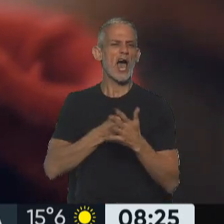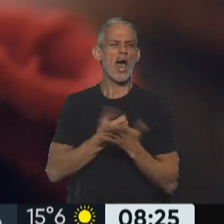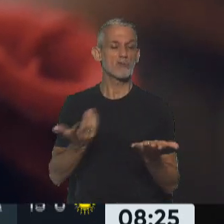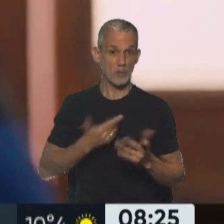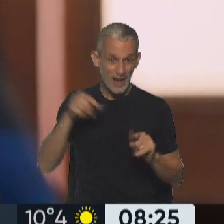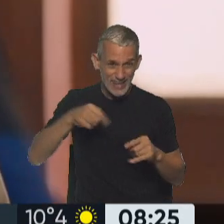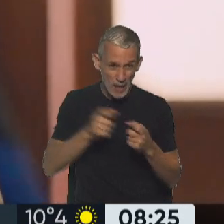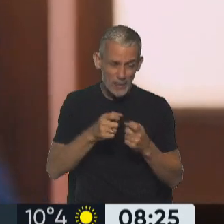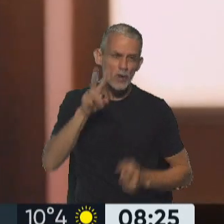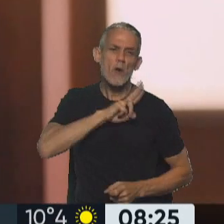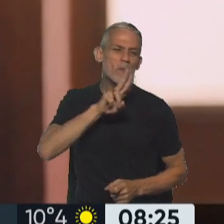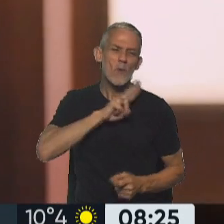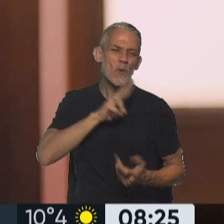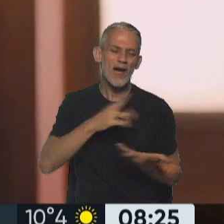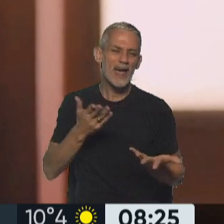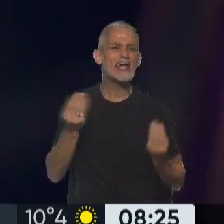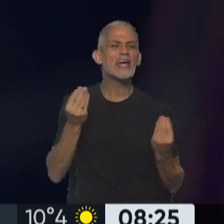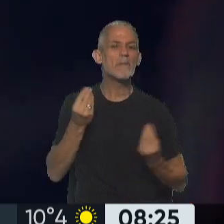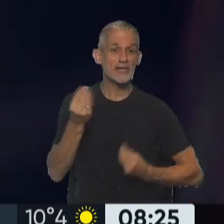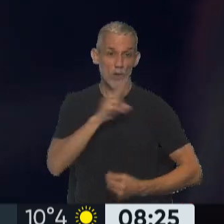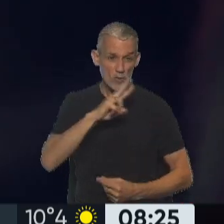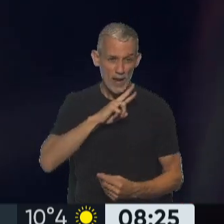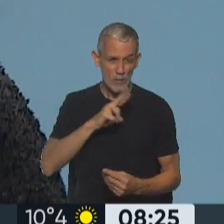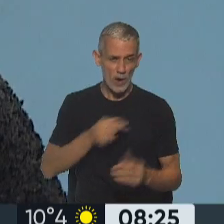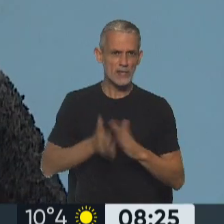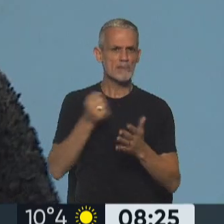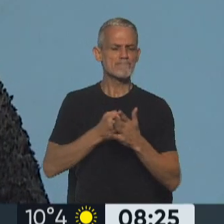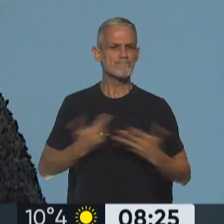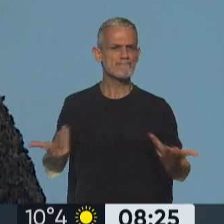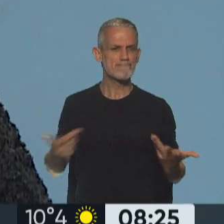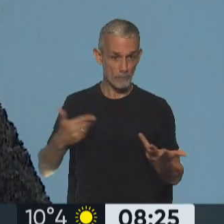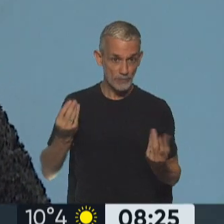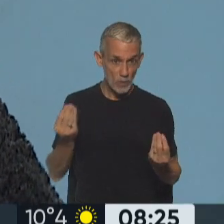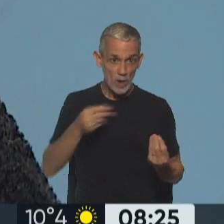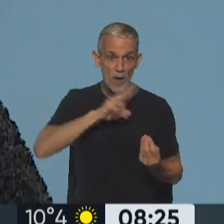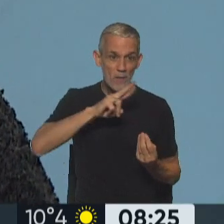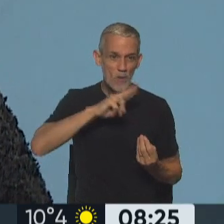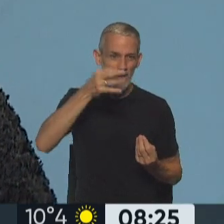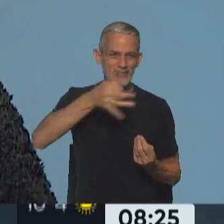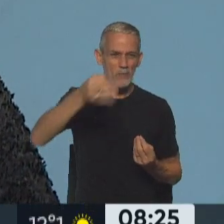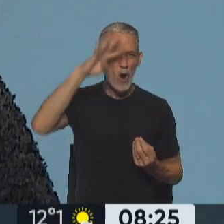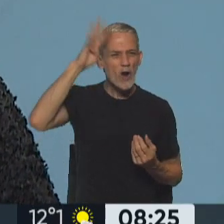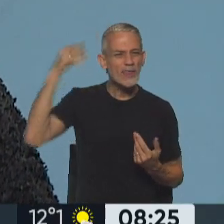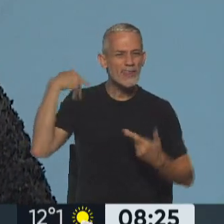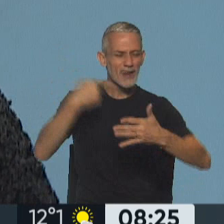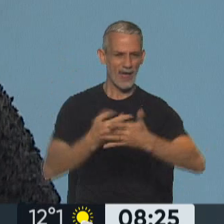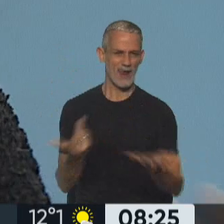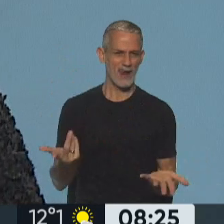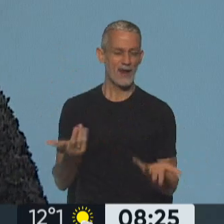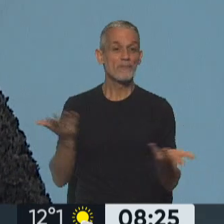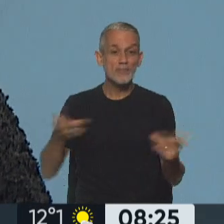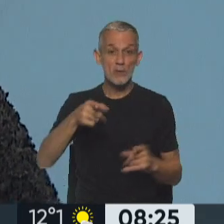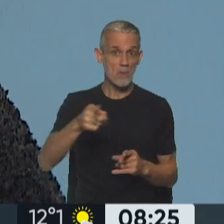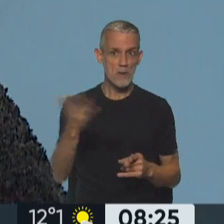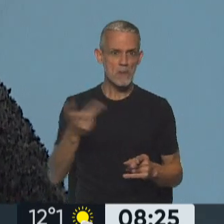esta película pone el foco justamente Qué pasa cuando las mujeres salen a luchar y específicamente las mujeres originarias este con